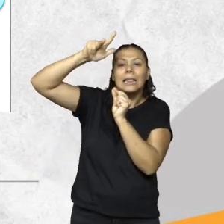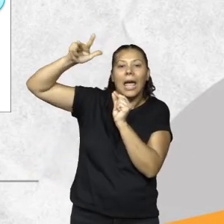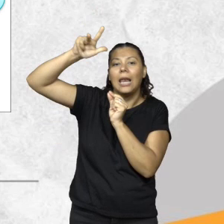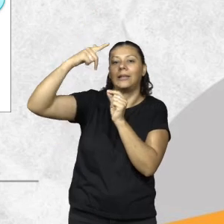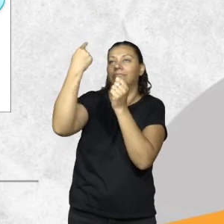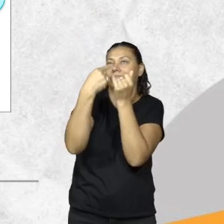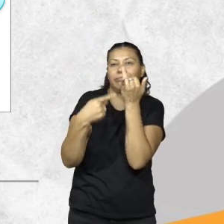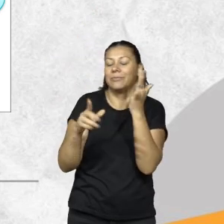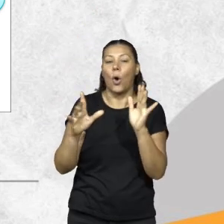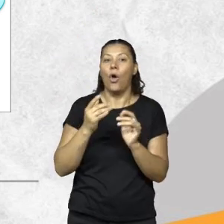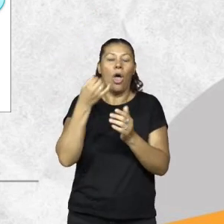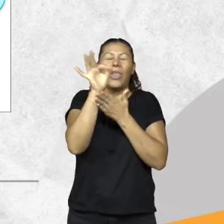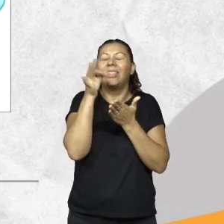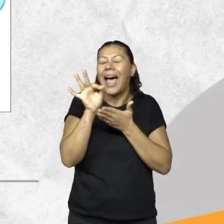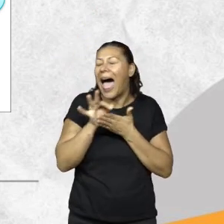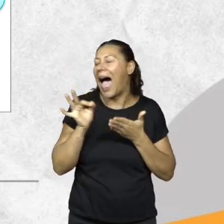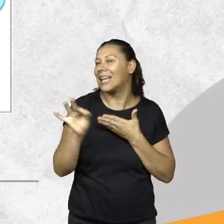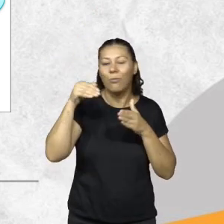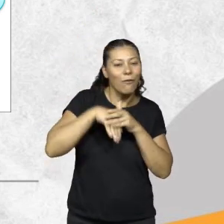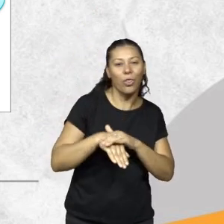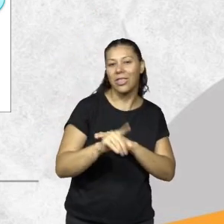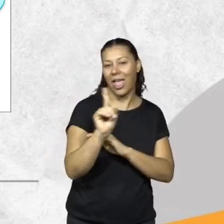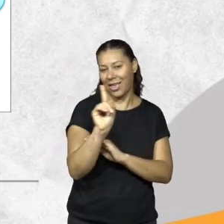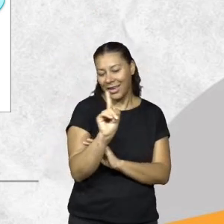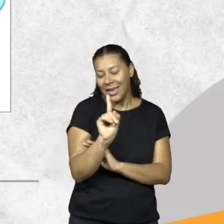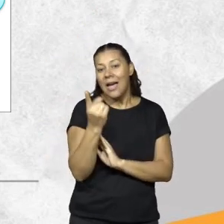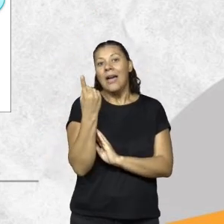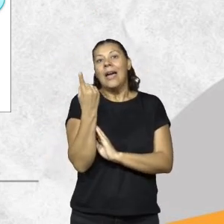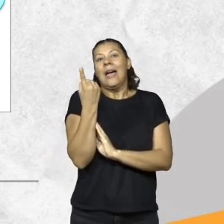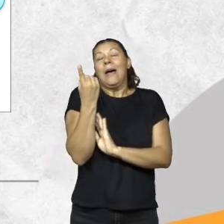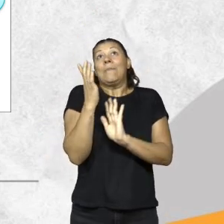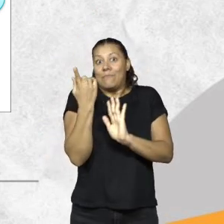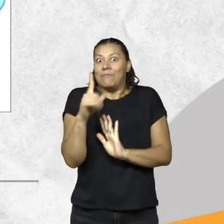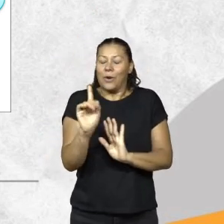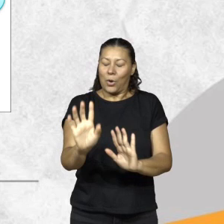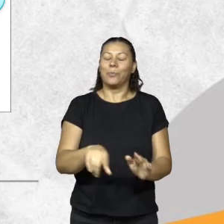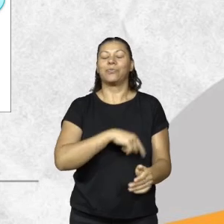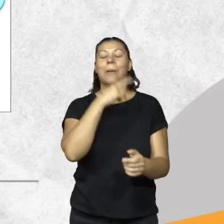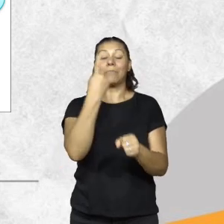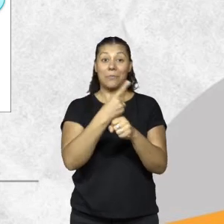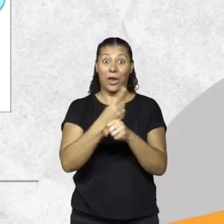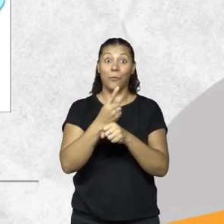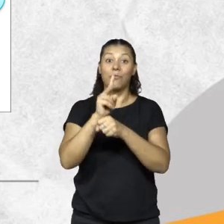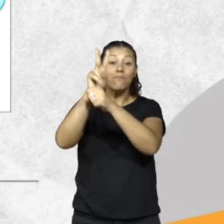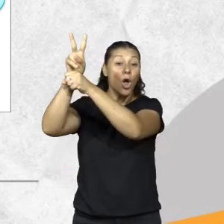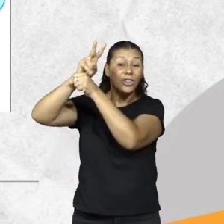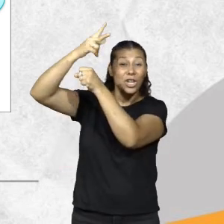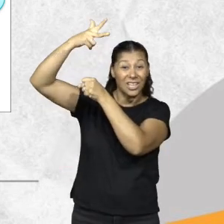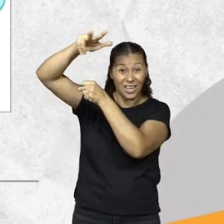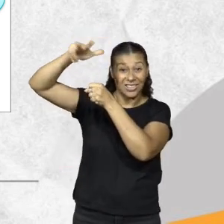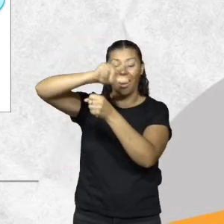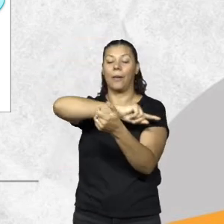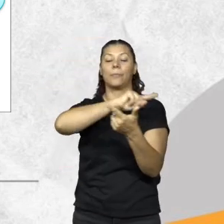voy a entrar en ese detalle ahora, pero bueno, el primero es el monitoreo satelital. El segundo componente